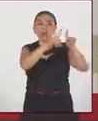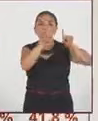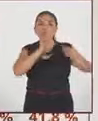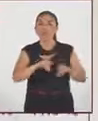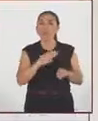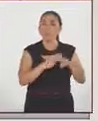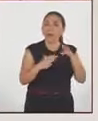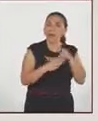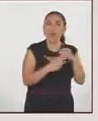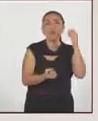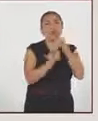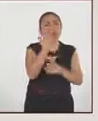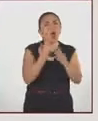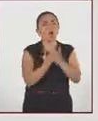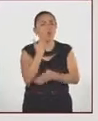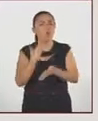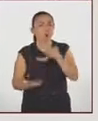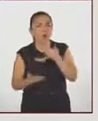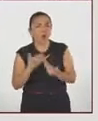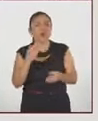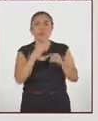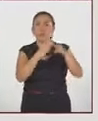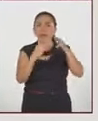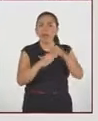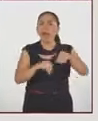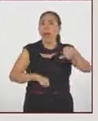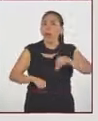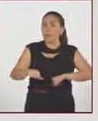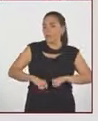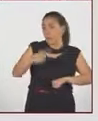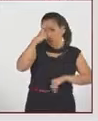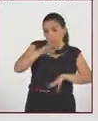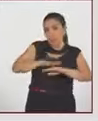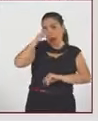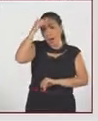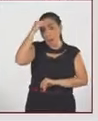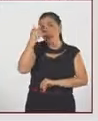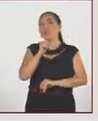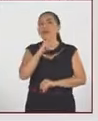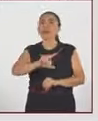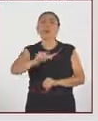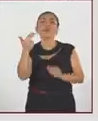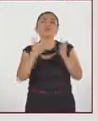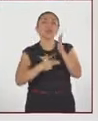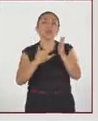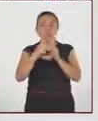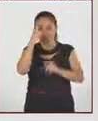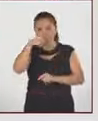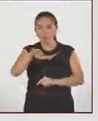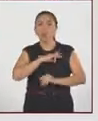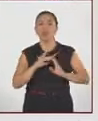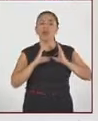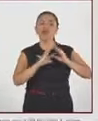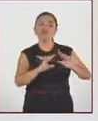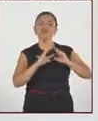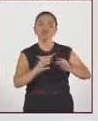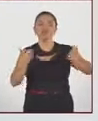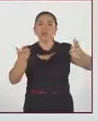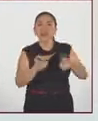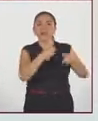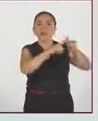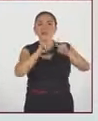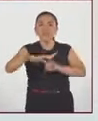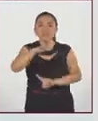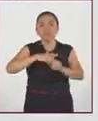contenidos actualizados, materiales complementarios y actividades de aprendizaje, así como herramientas que puedan apoyarles en la creación de